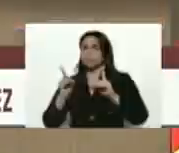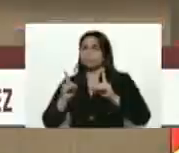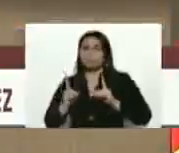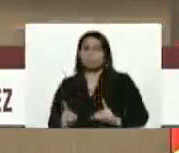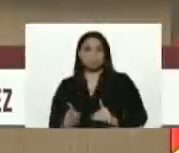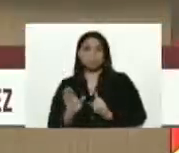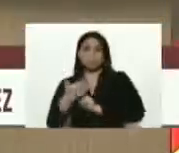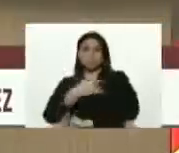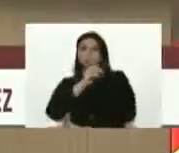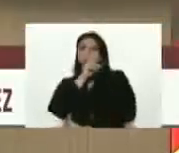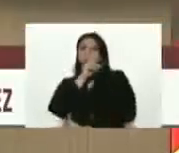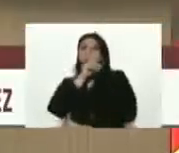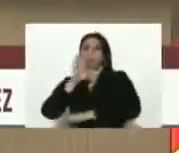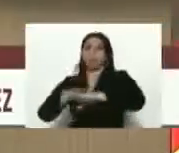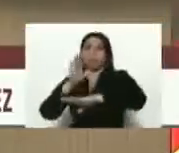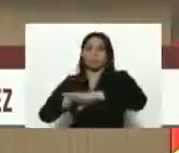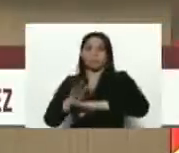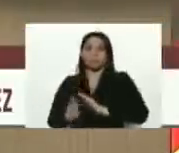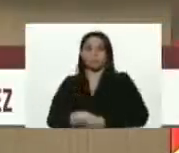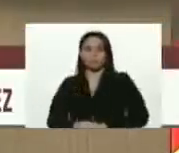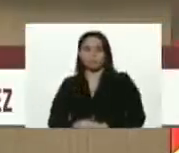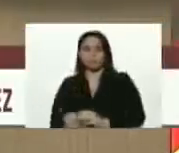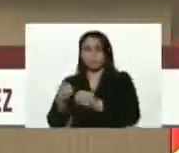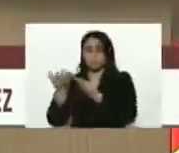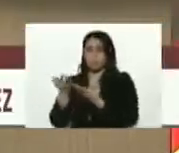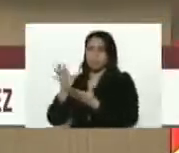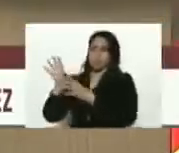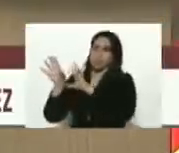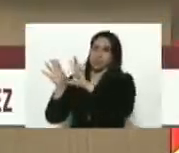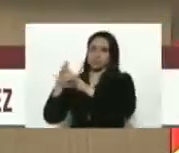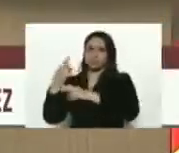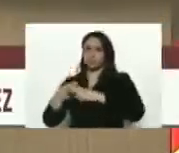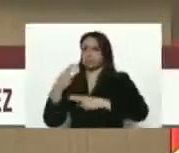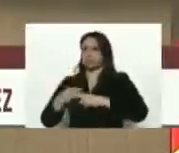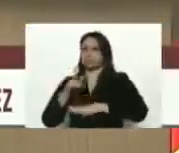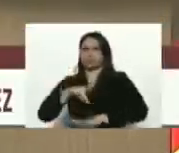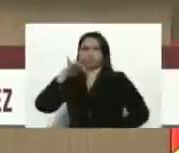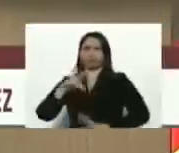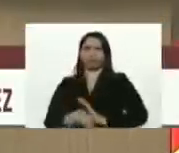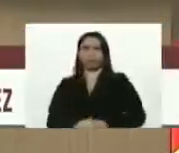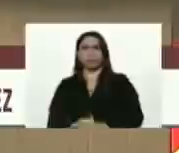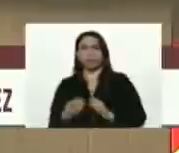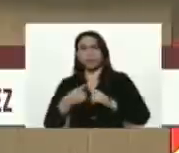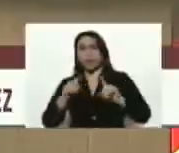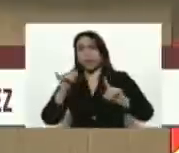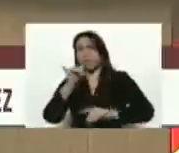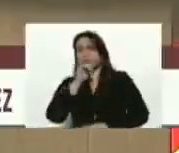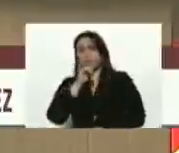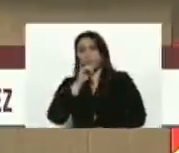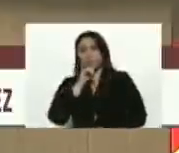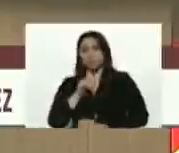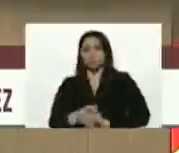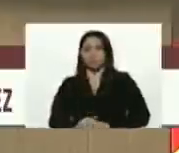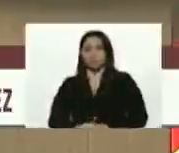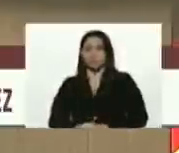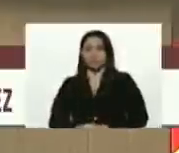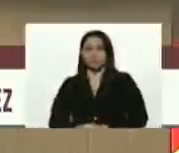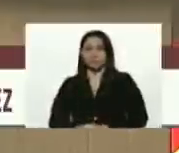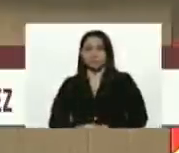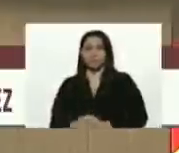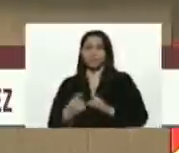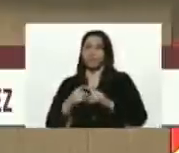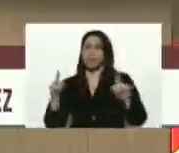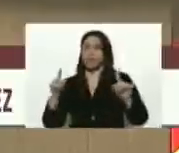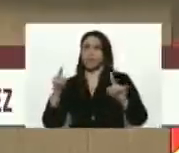ocultar lo que está ocurriendo en esos países. Muy peligroso. Otra noticia de impacto,